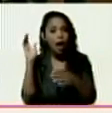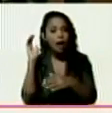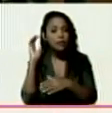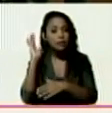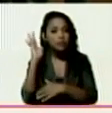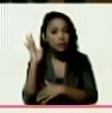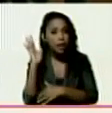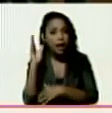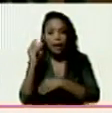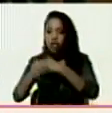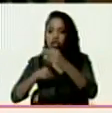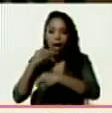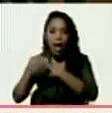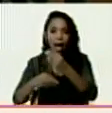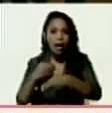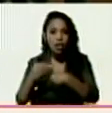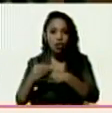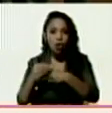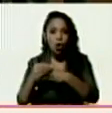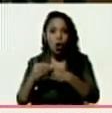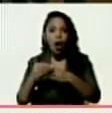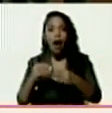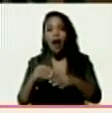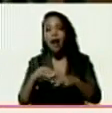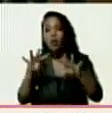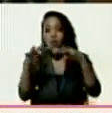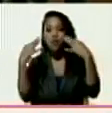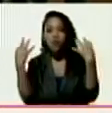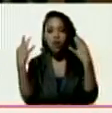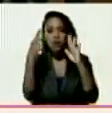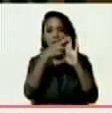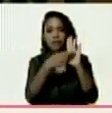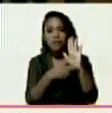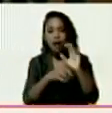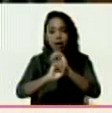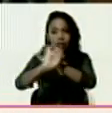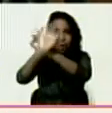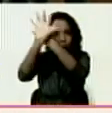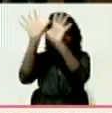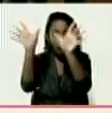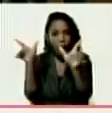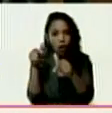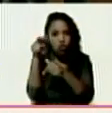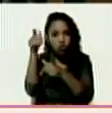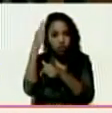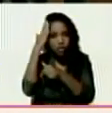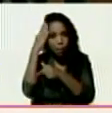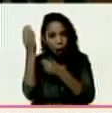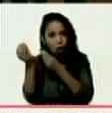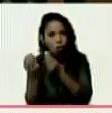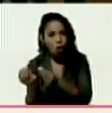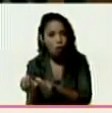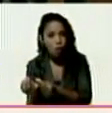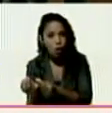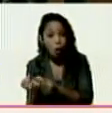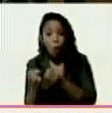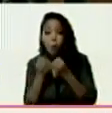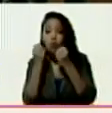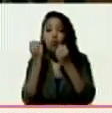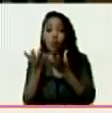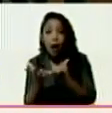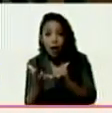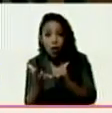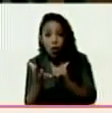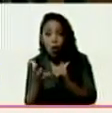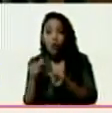se haya logrado el quórum reglamentario. Te lo aclaro para que lo tengas presente, porque es bueno destacarlo para